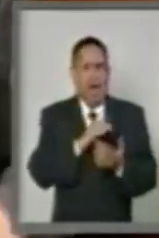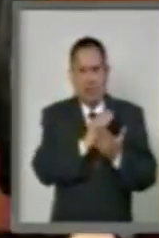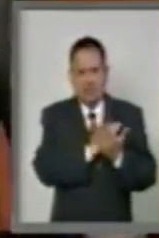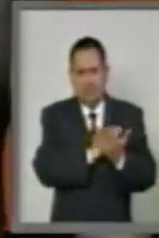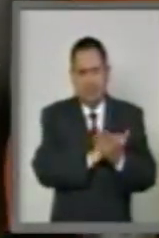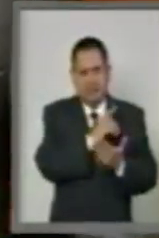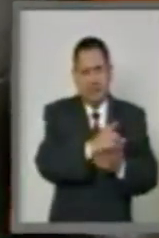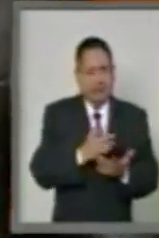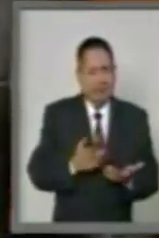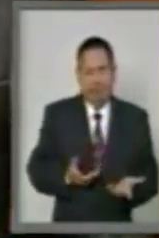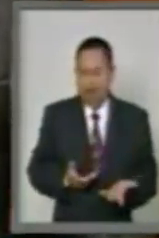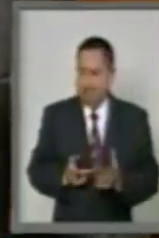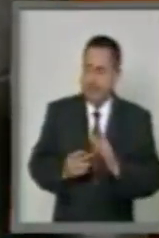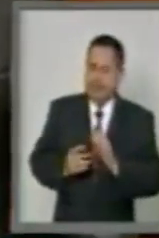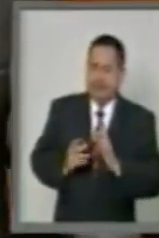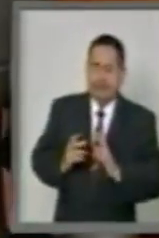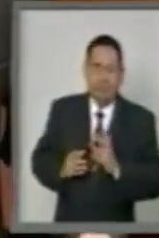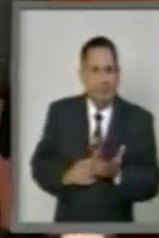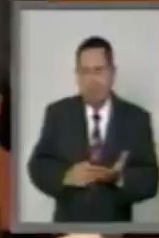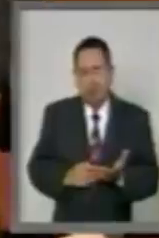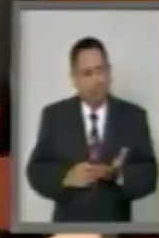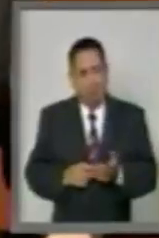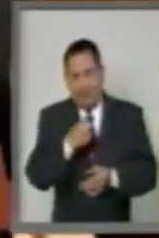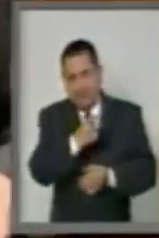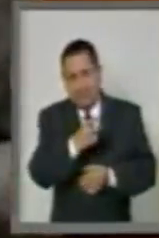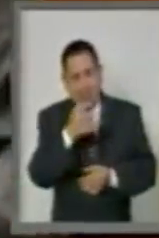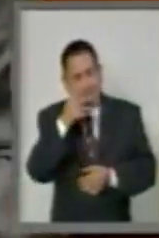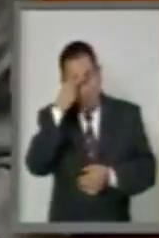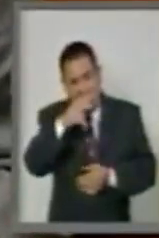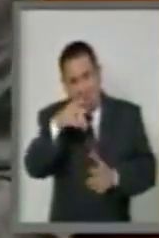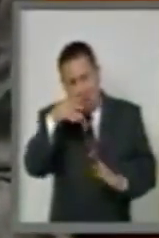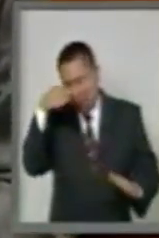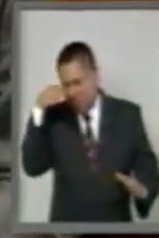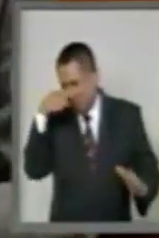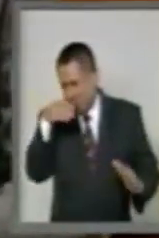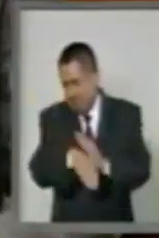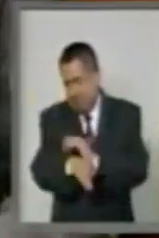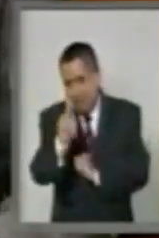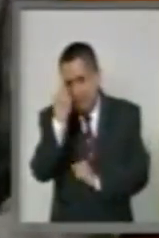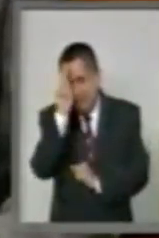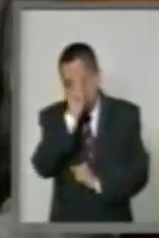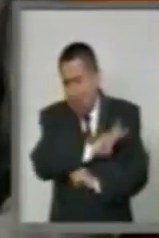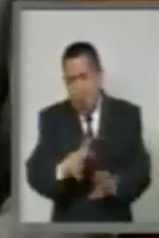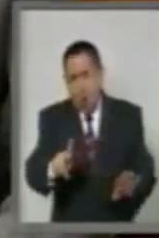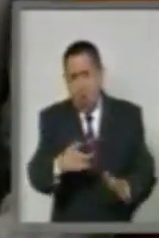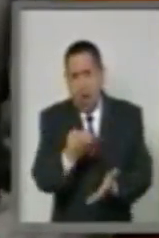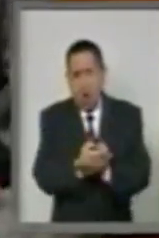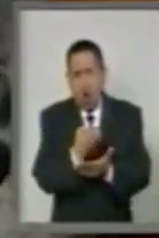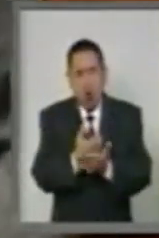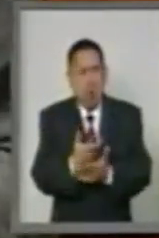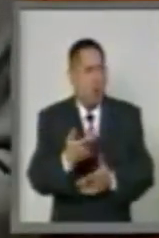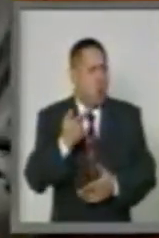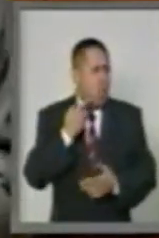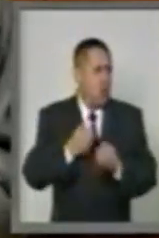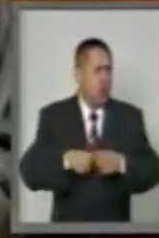llevado a México al más brutal desastre económico, político y